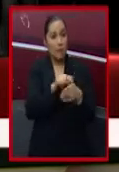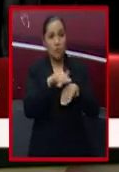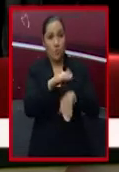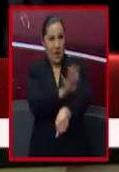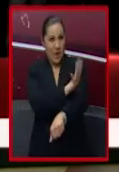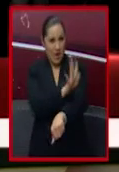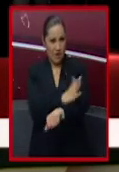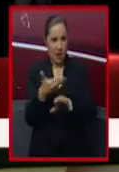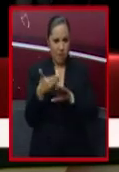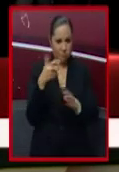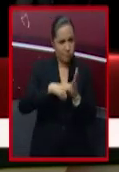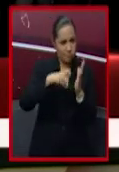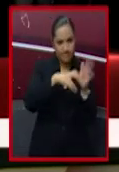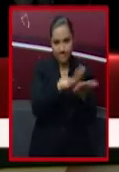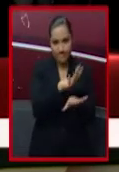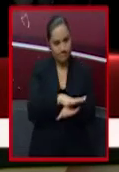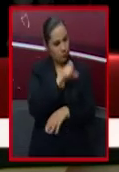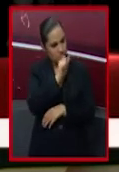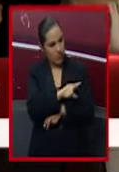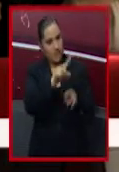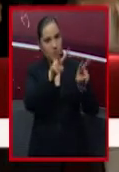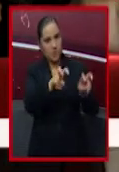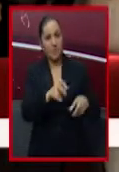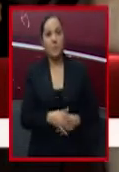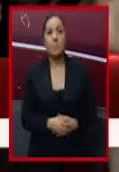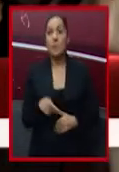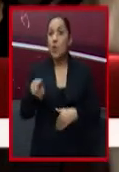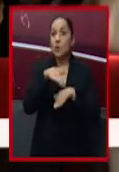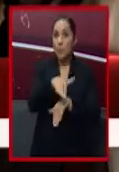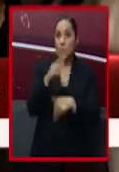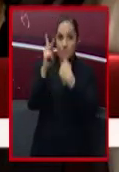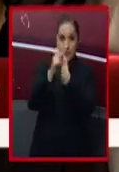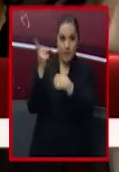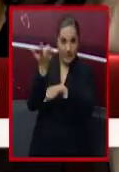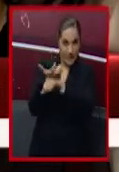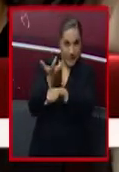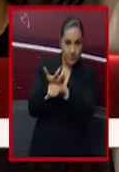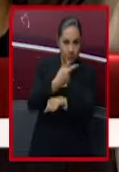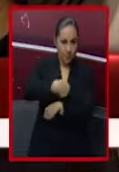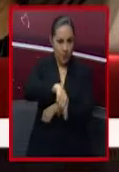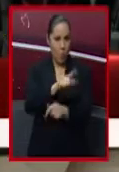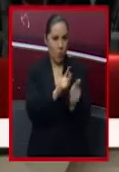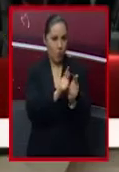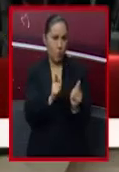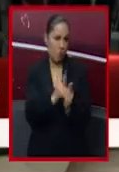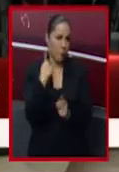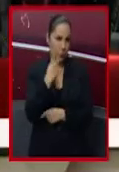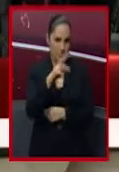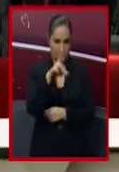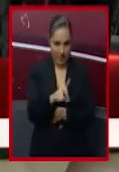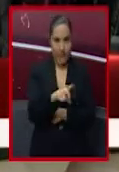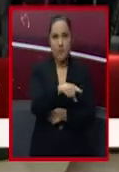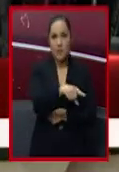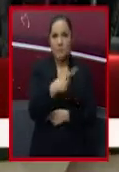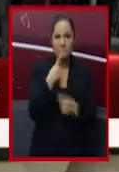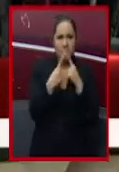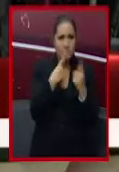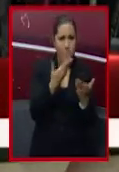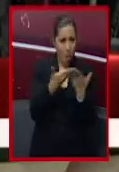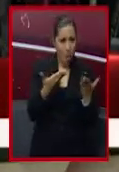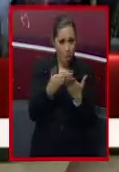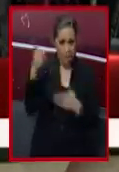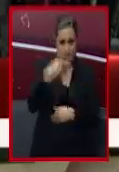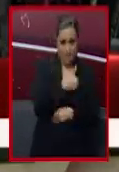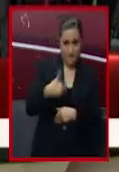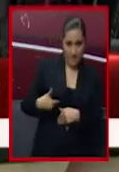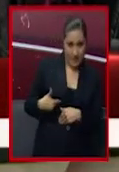Bueno, en relación a la política exterior y con la de Estados Unidos, los legisladores del PRD consideran que la figura presidencial debe asumir una postura